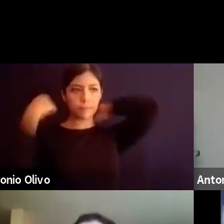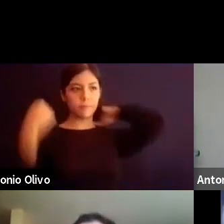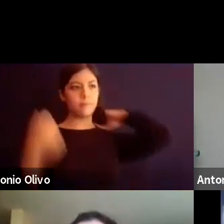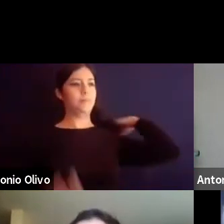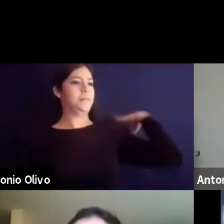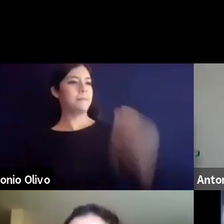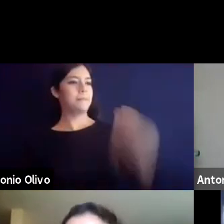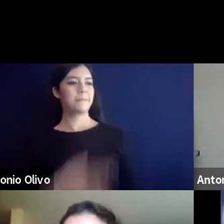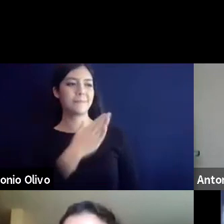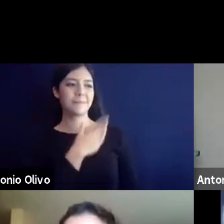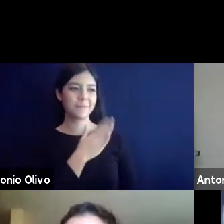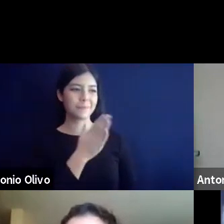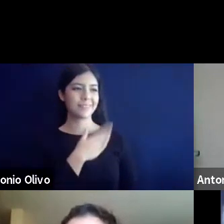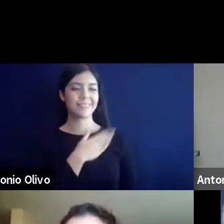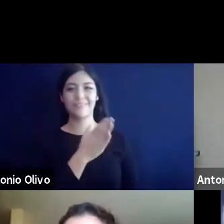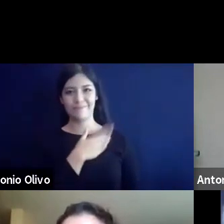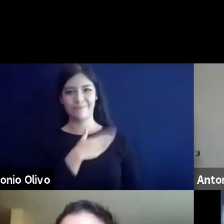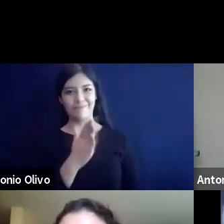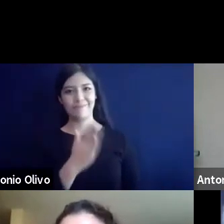Bueno, muy bien, entonces, pues,